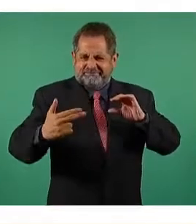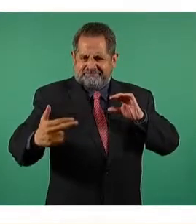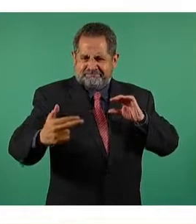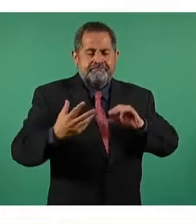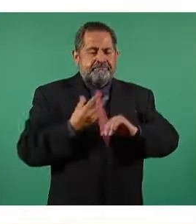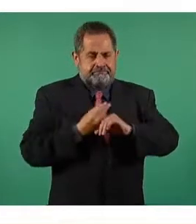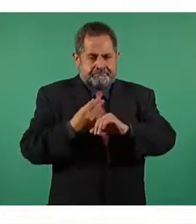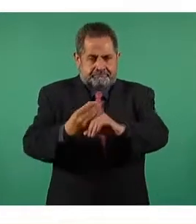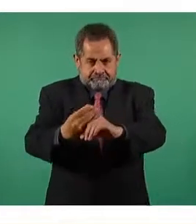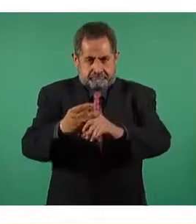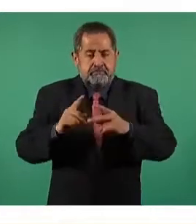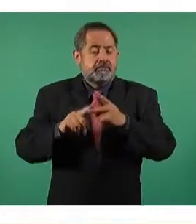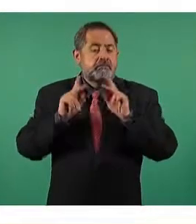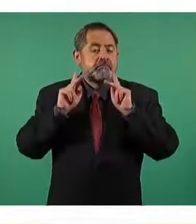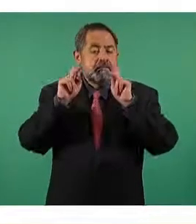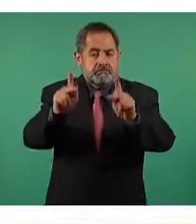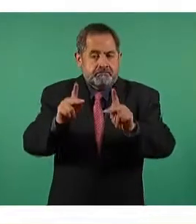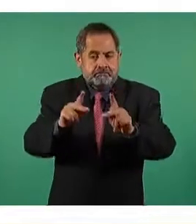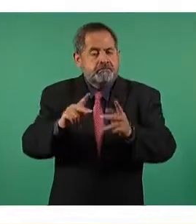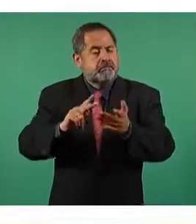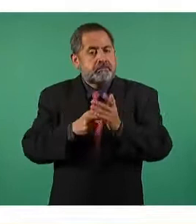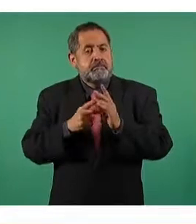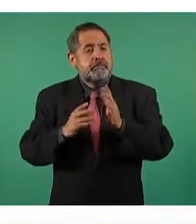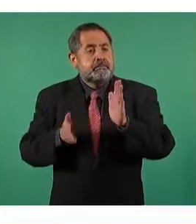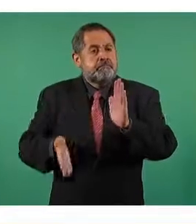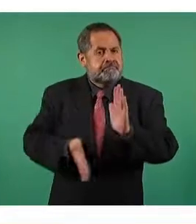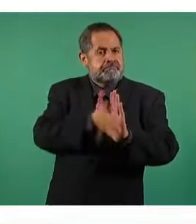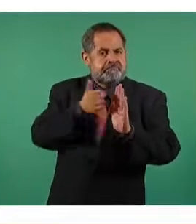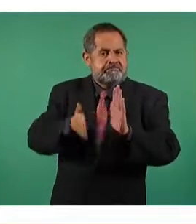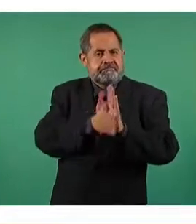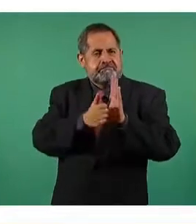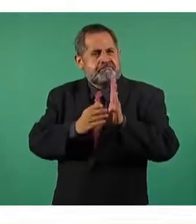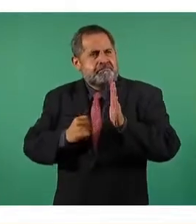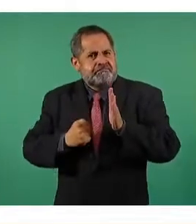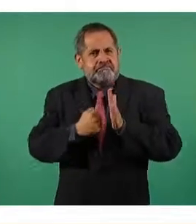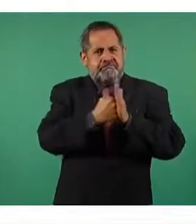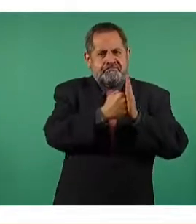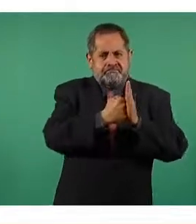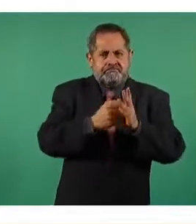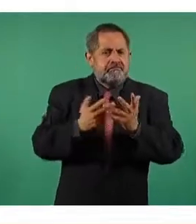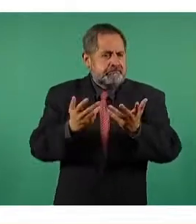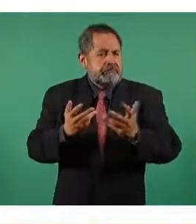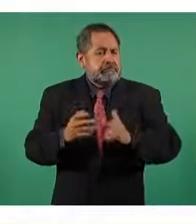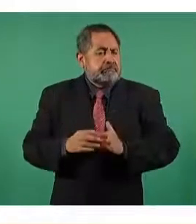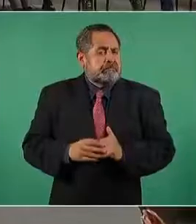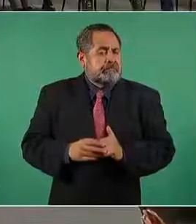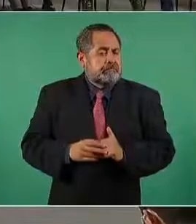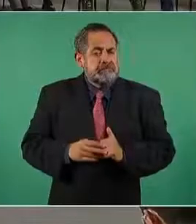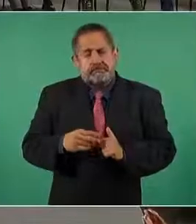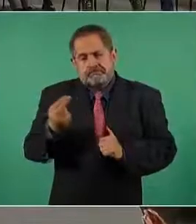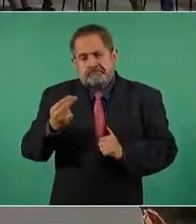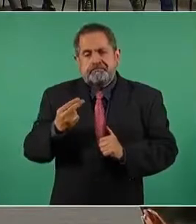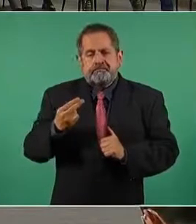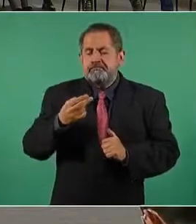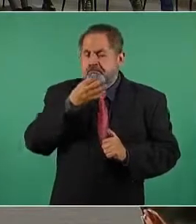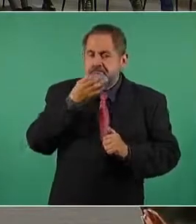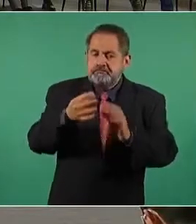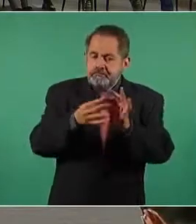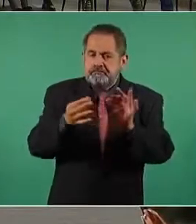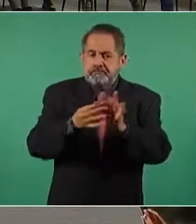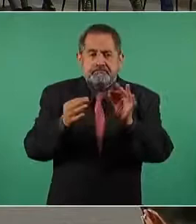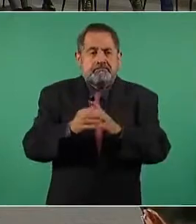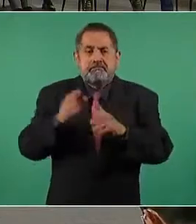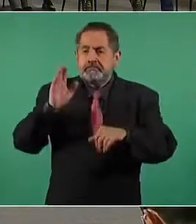reconstrucción de puentes y construcción de muros de contención. Es importante mencionar que estamos incrementando